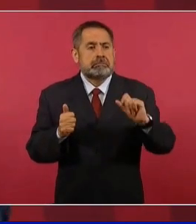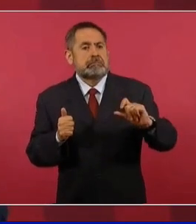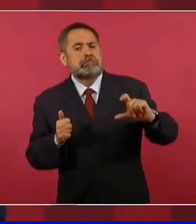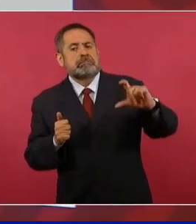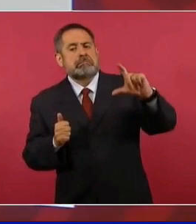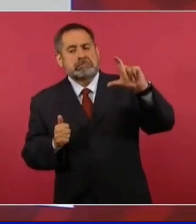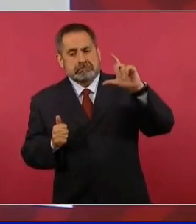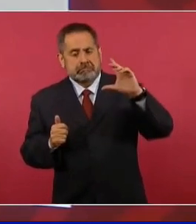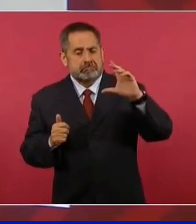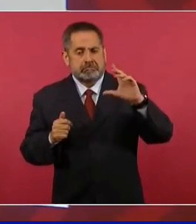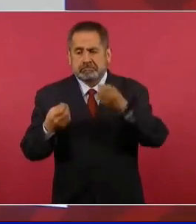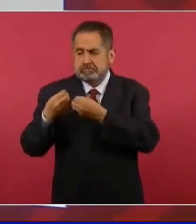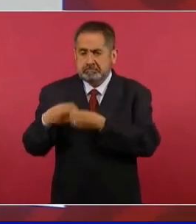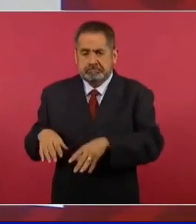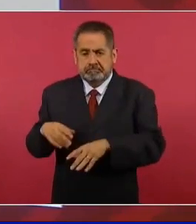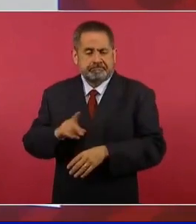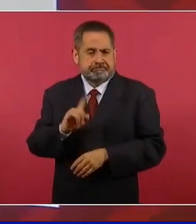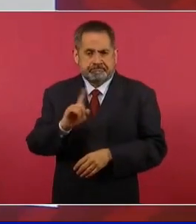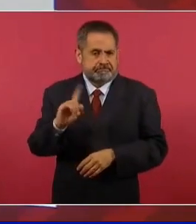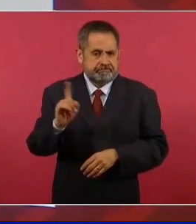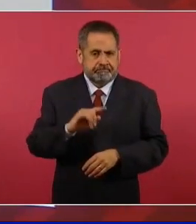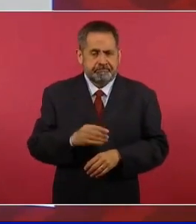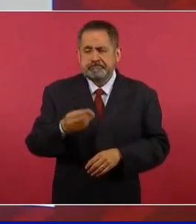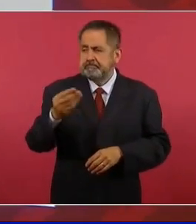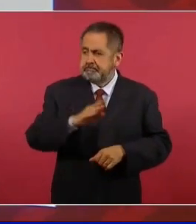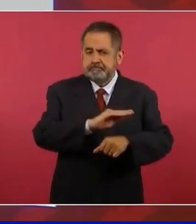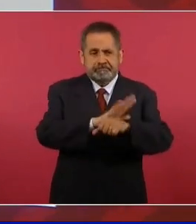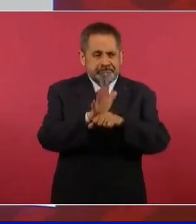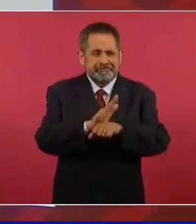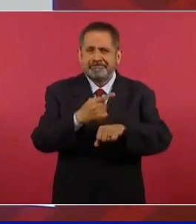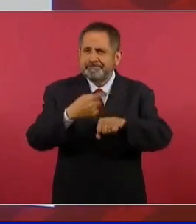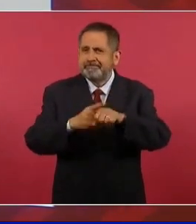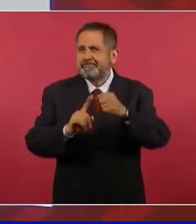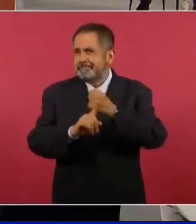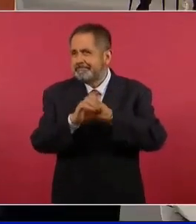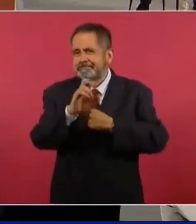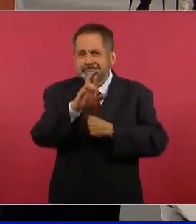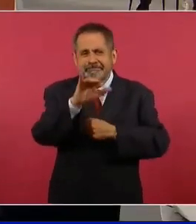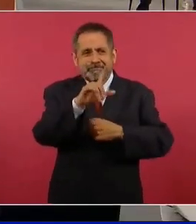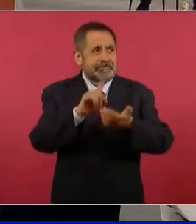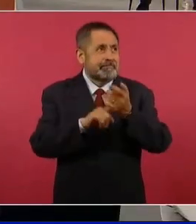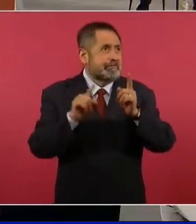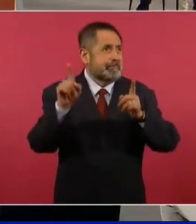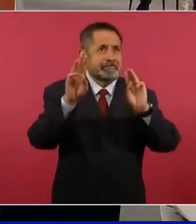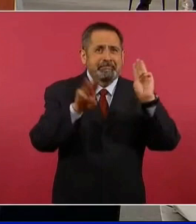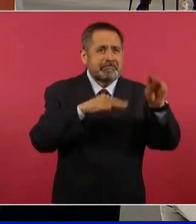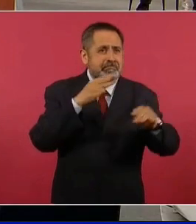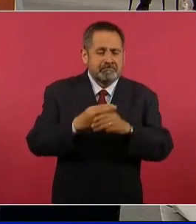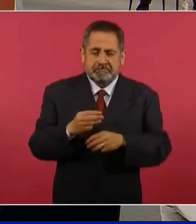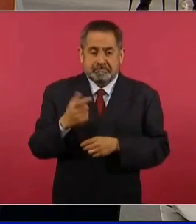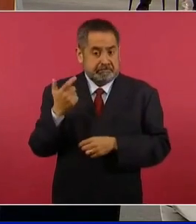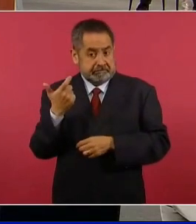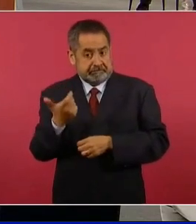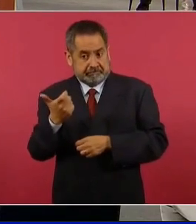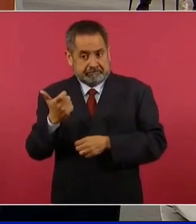a pesar de pandemia y crisis